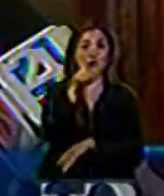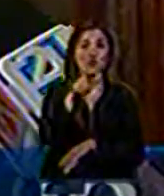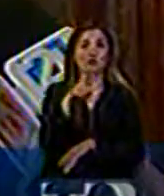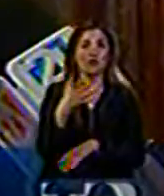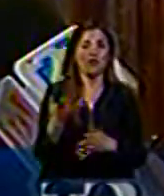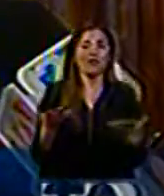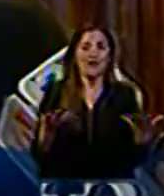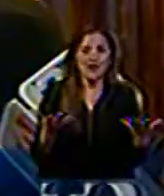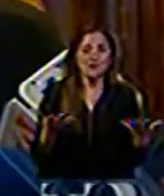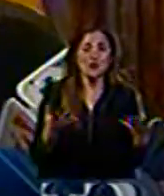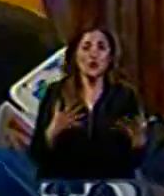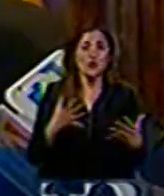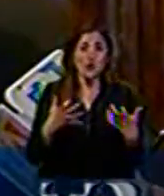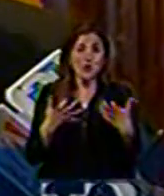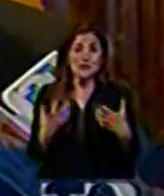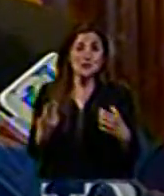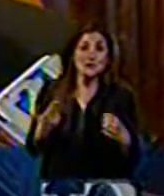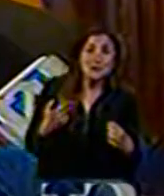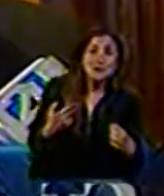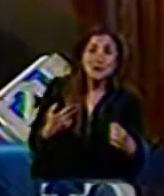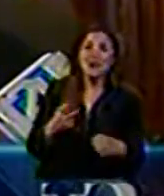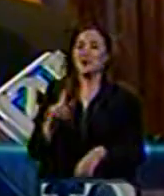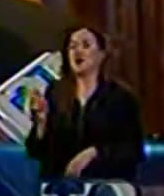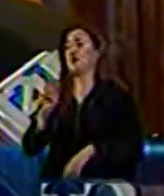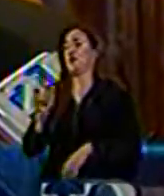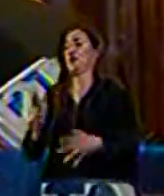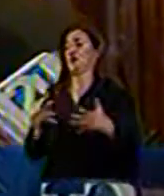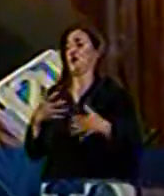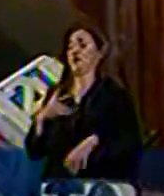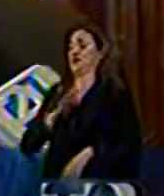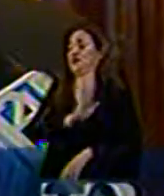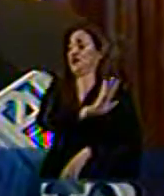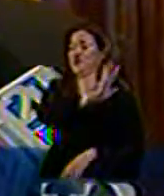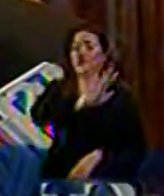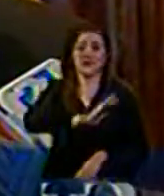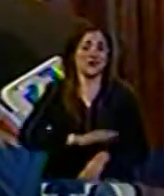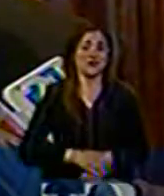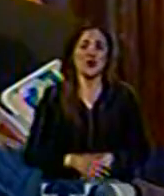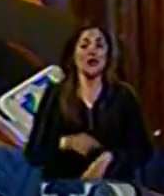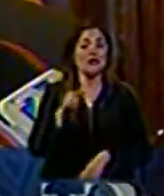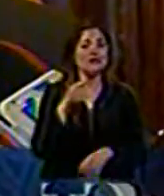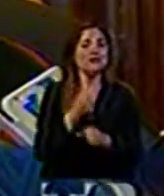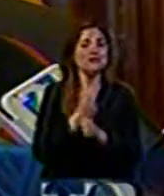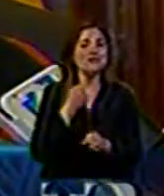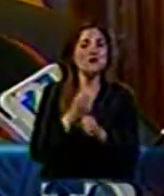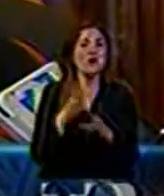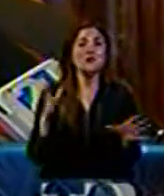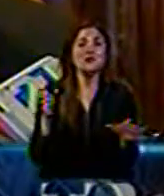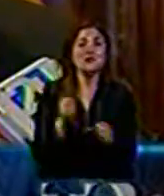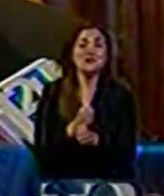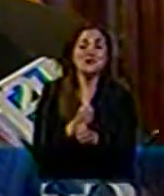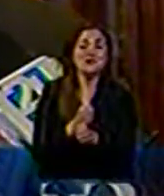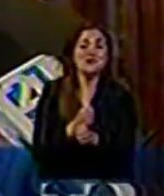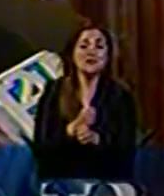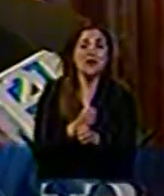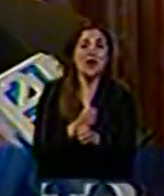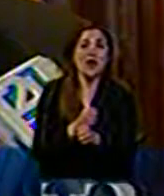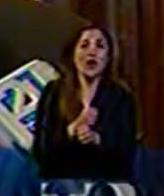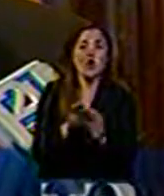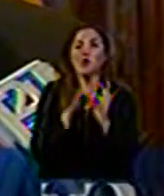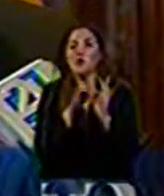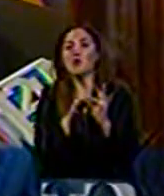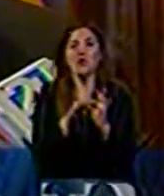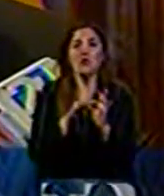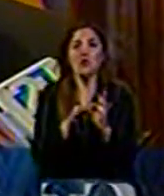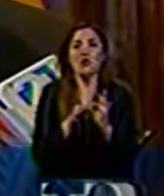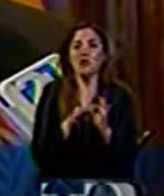yo no tengo ni deseos de asistir a esa comisión, en el sentido de que el trabajo que se hace, los aportes que uno da,